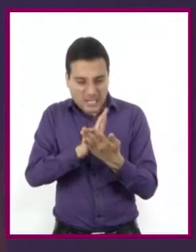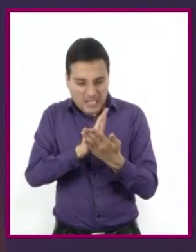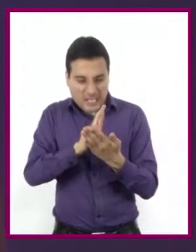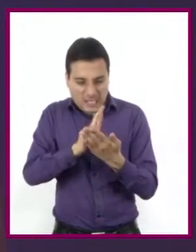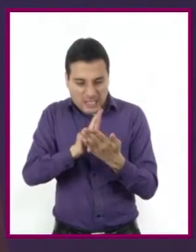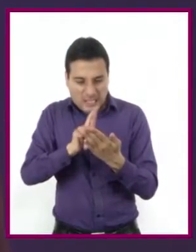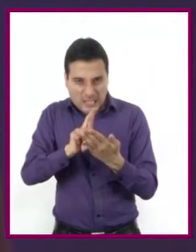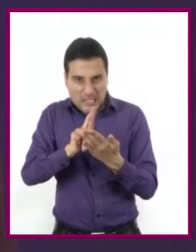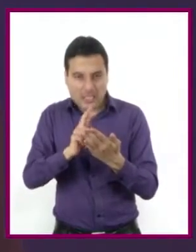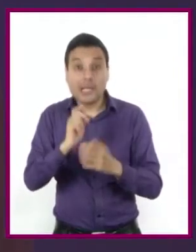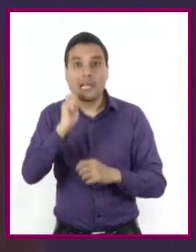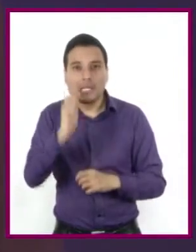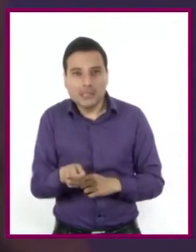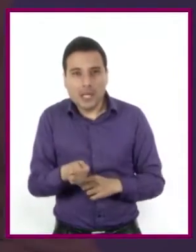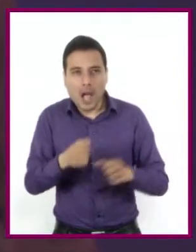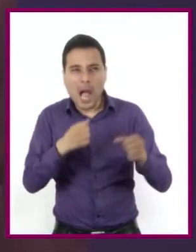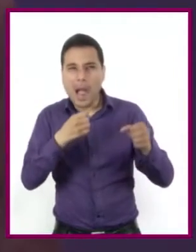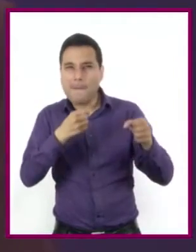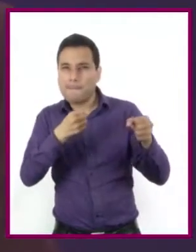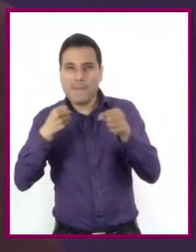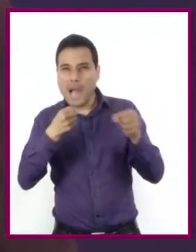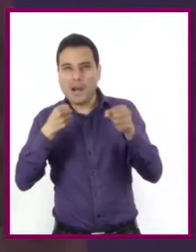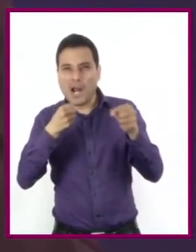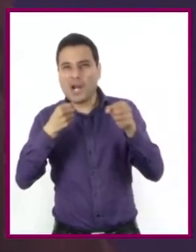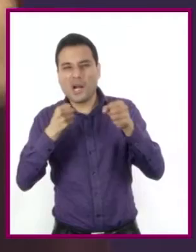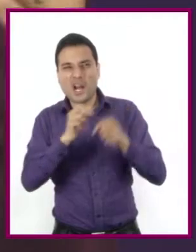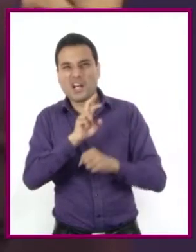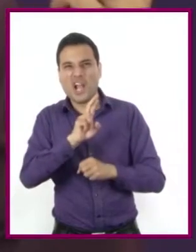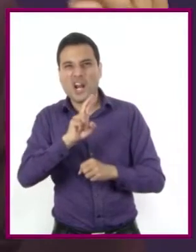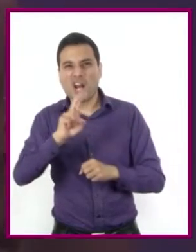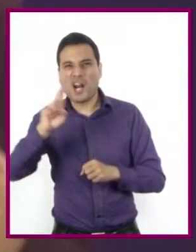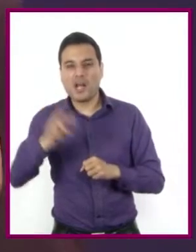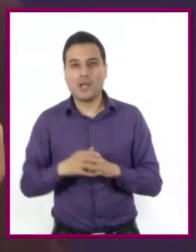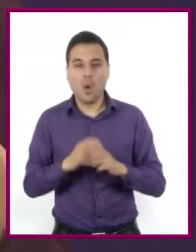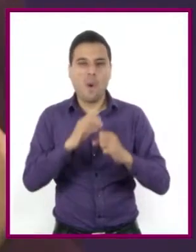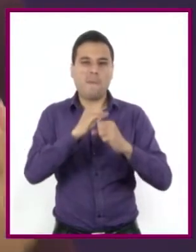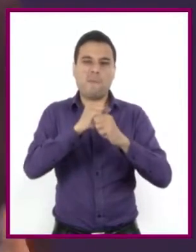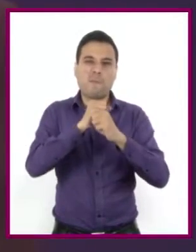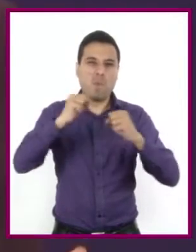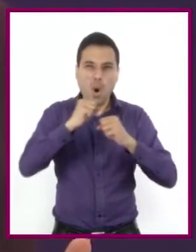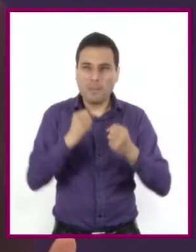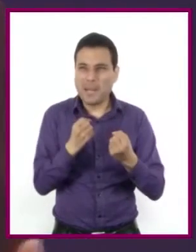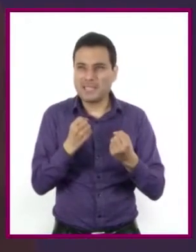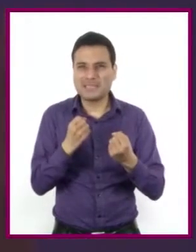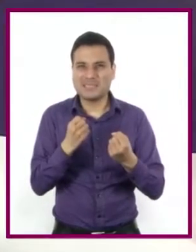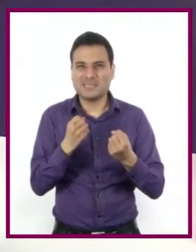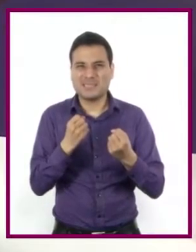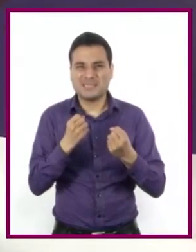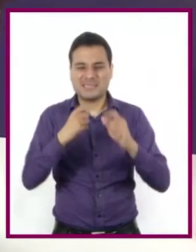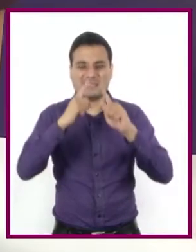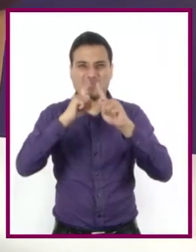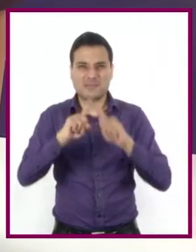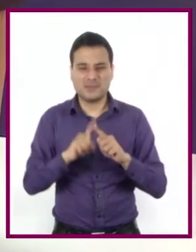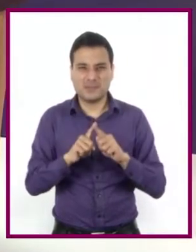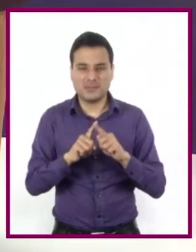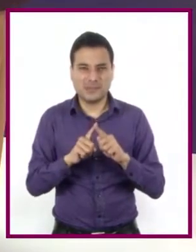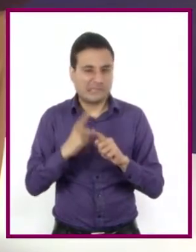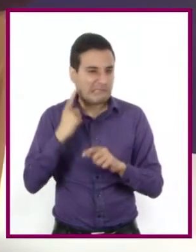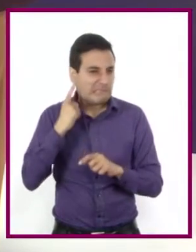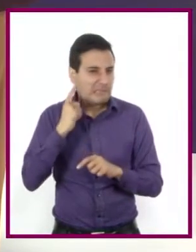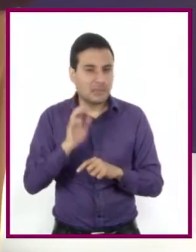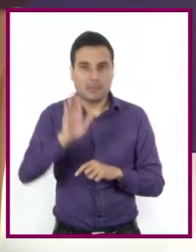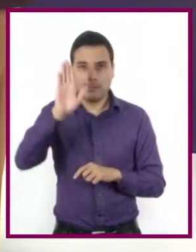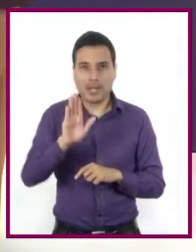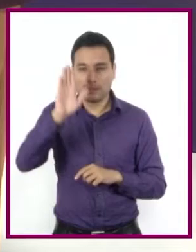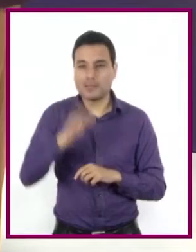de una ametralladora, de las bombas, del ruido estridente de las armas. Claro, vivir una